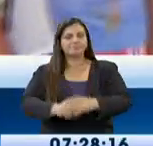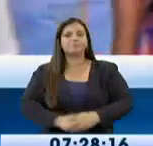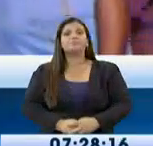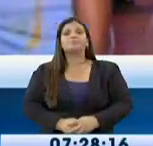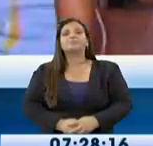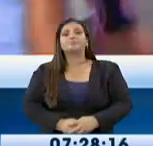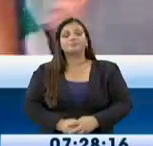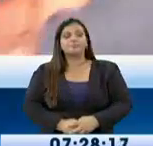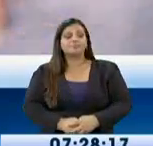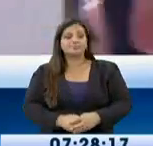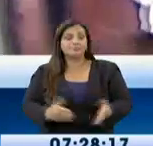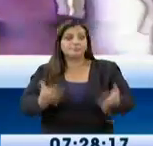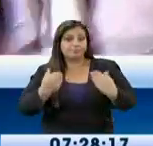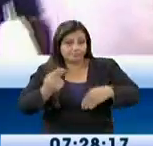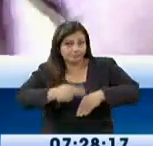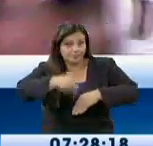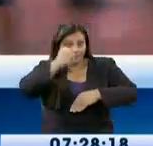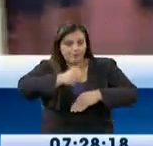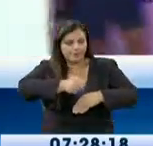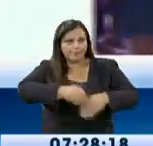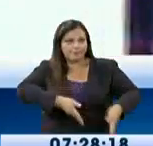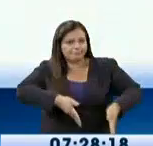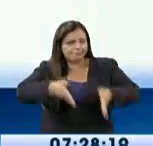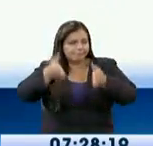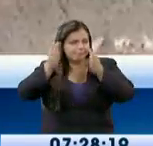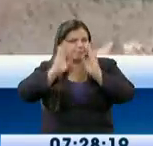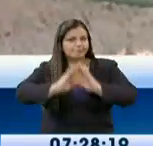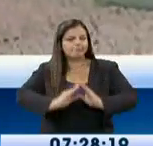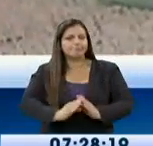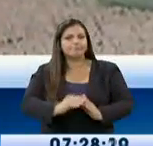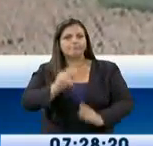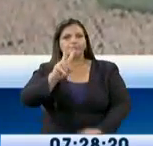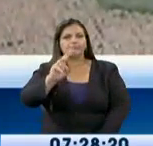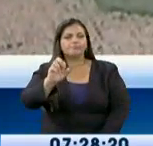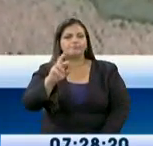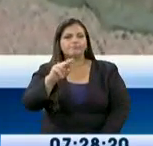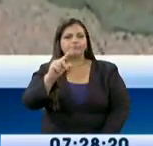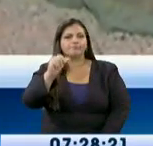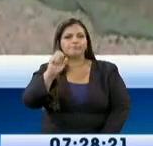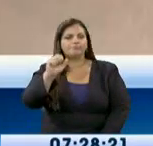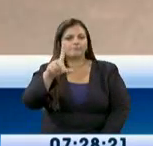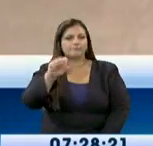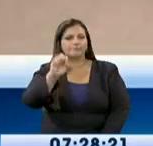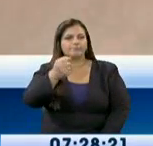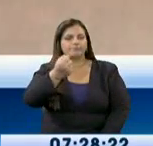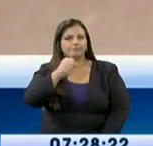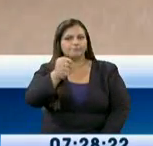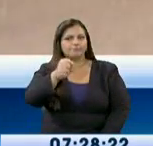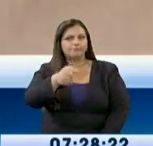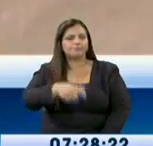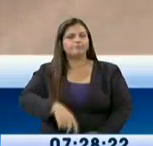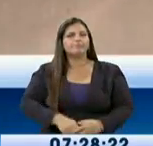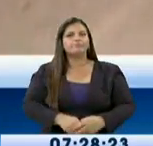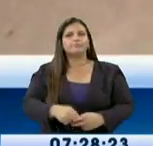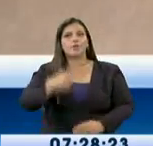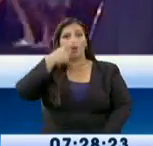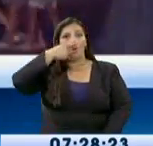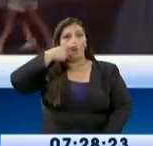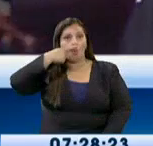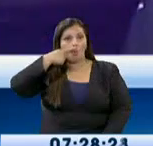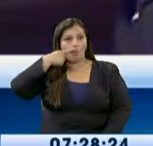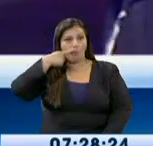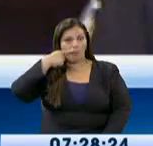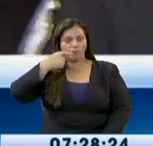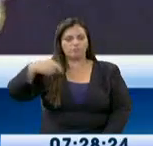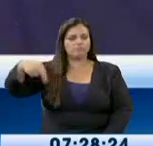registró en la autopista Narcisa de Jesús, en el norte de Guayaquil, en momentos cuando el hombre cruzaba de un carril a otro.